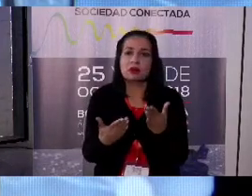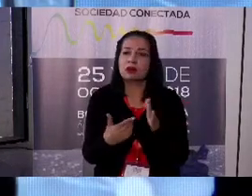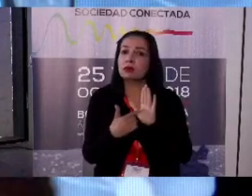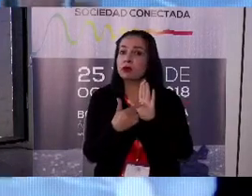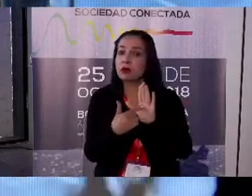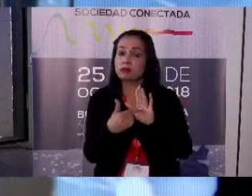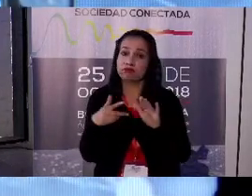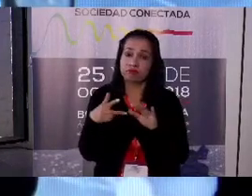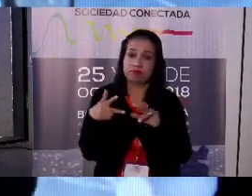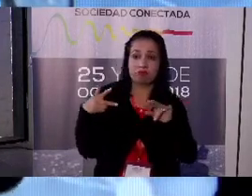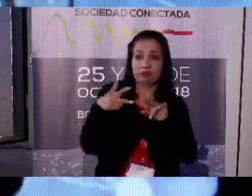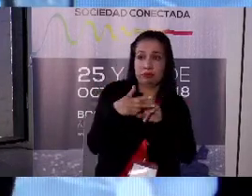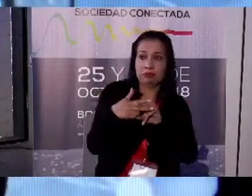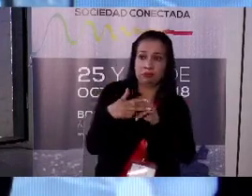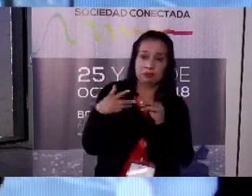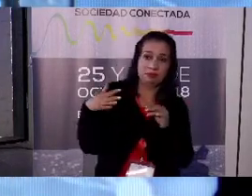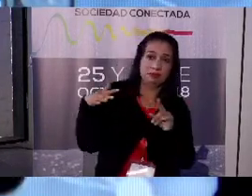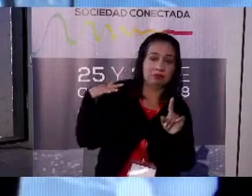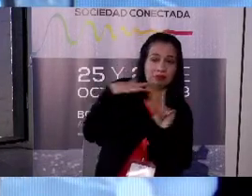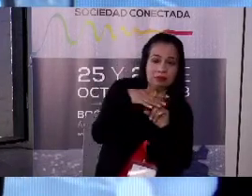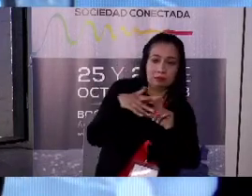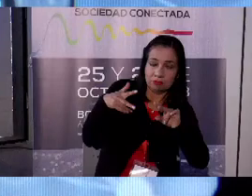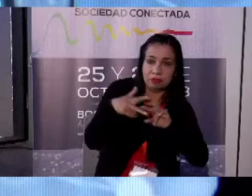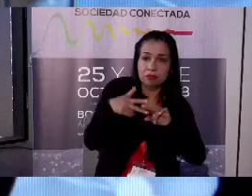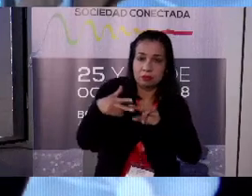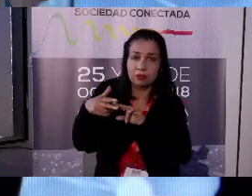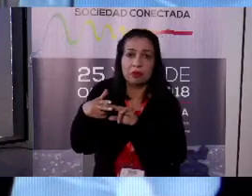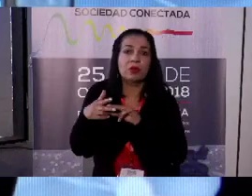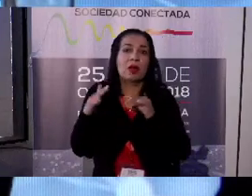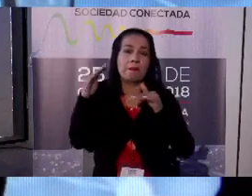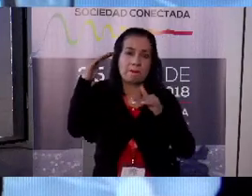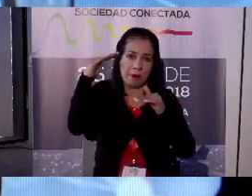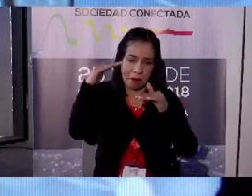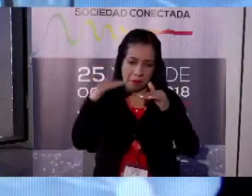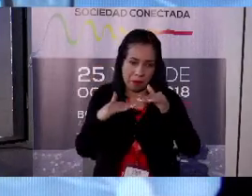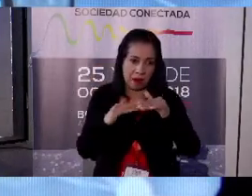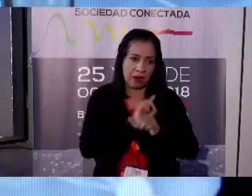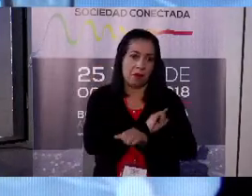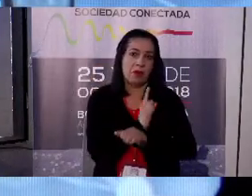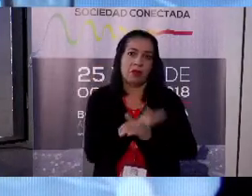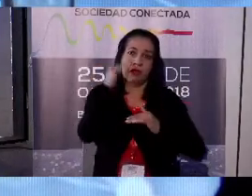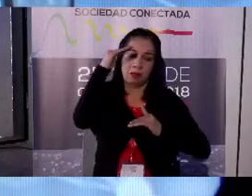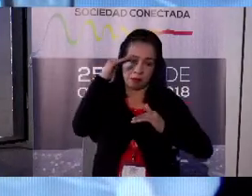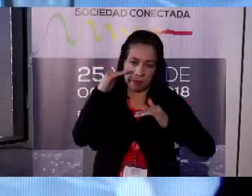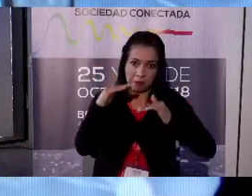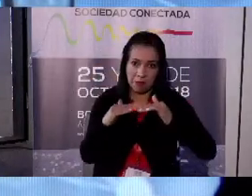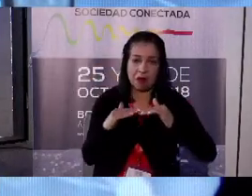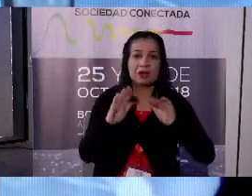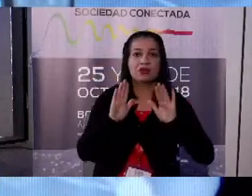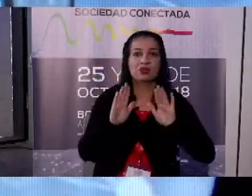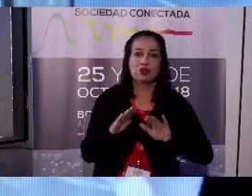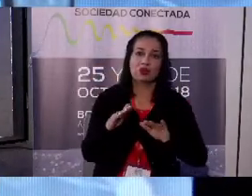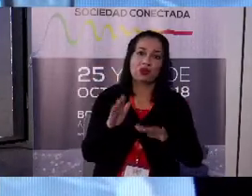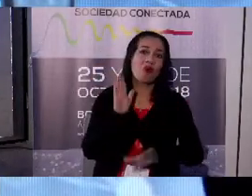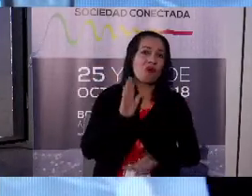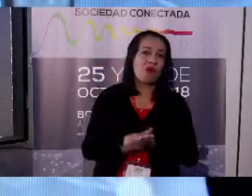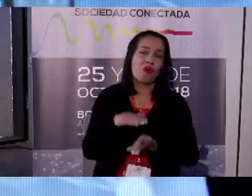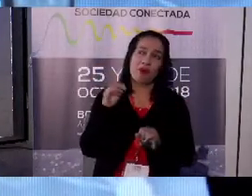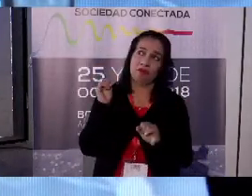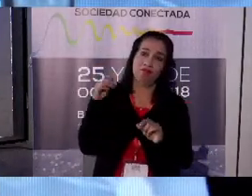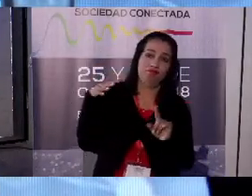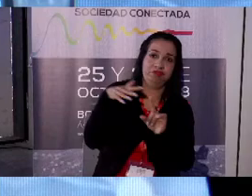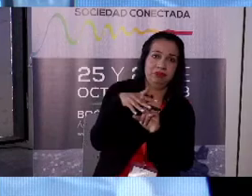interferencias y haya que arreglar el reglamento y bajarle la potencia por interferencia pero mientras tanto en teoría todas las